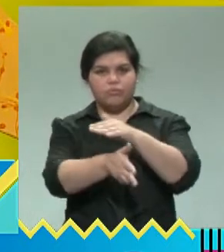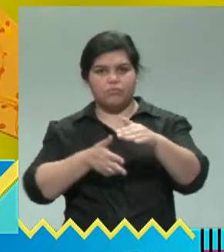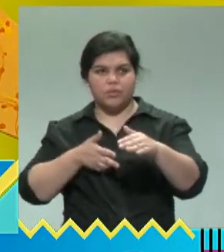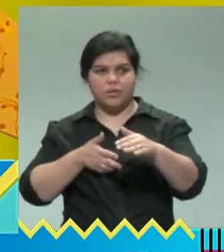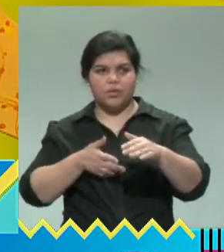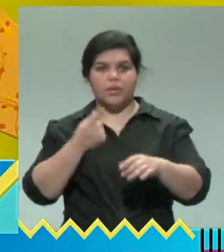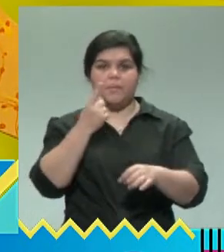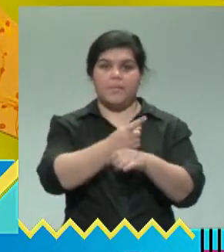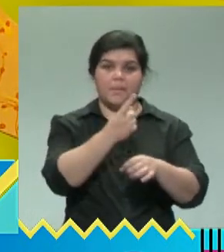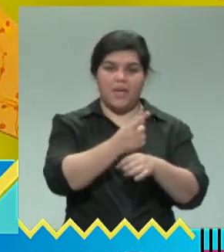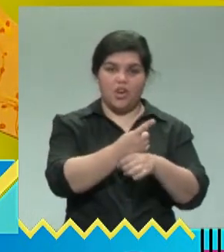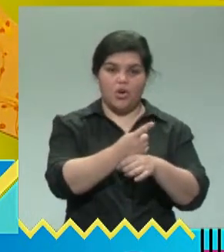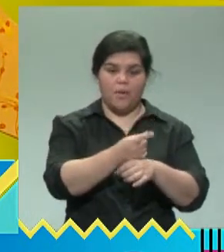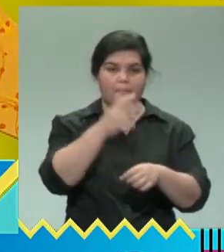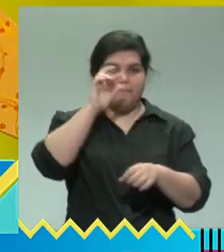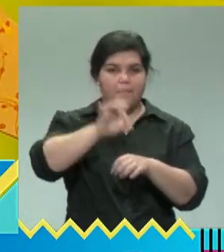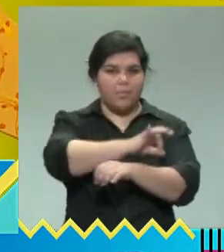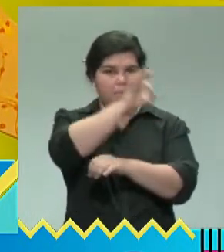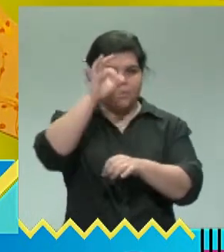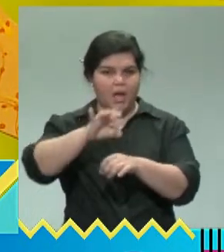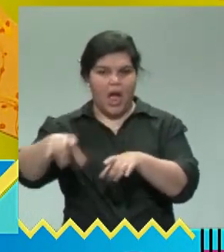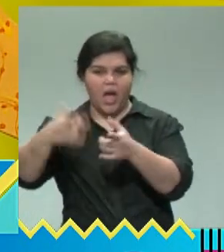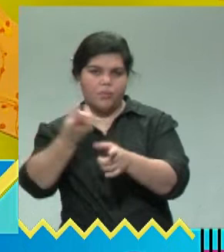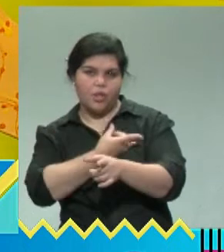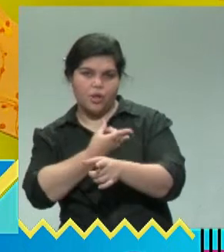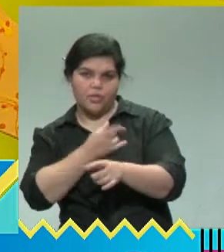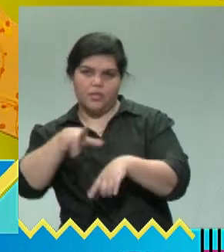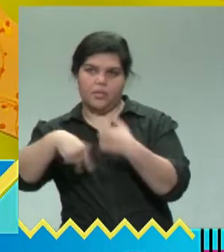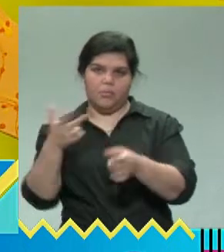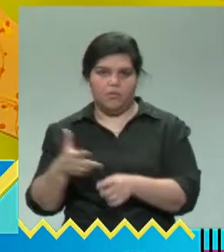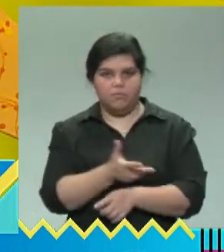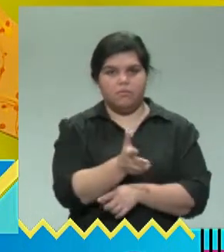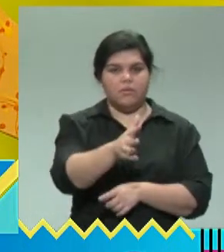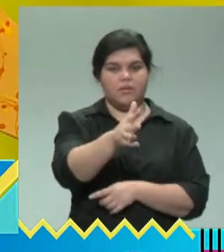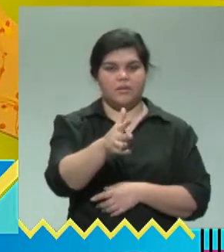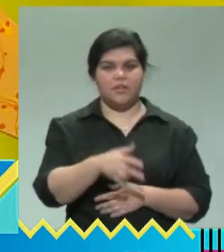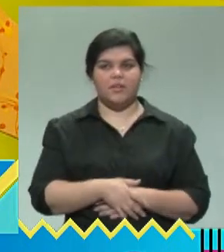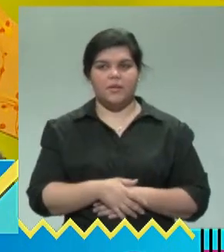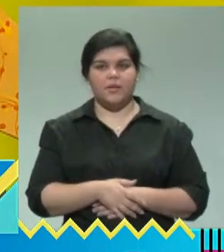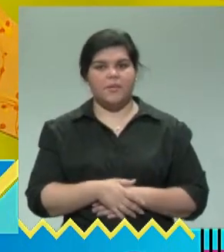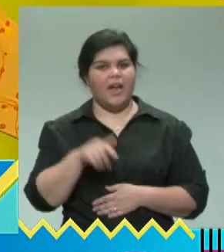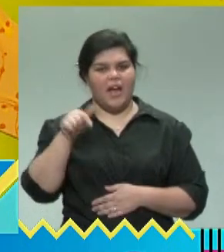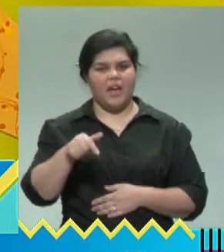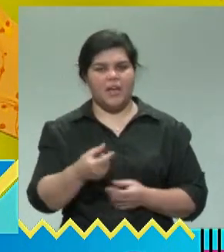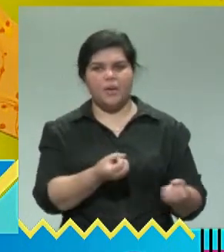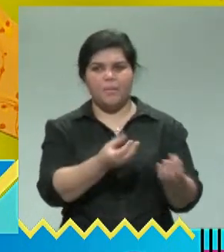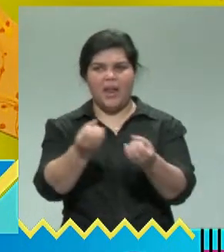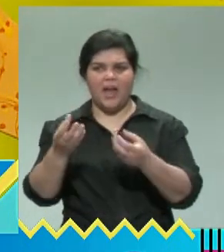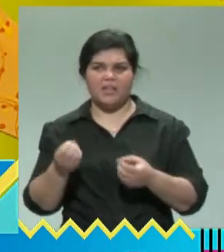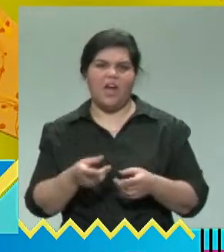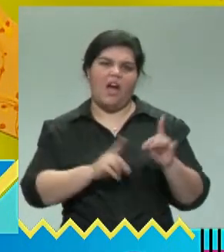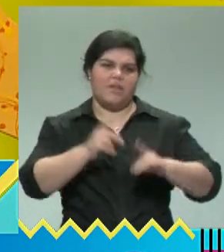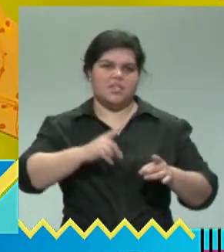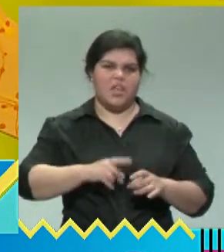después sacar el árbol porque molesta el garage. Muchas plantas se pierden así. Y muchas plantas, por desconocimiento, no